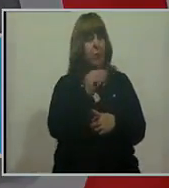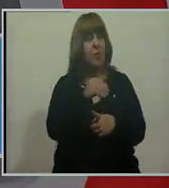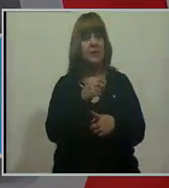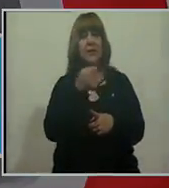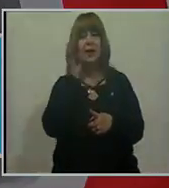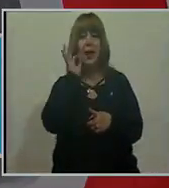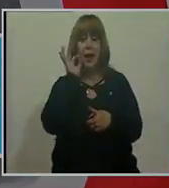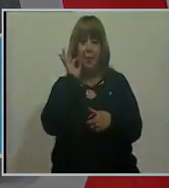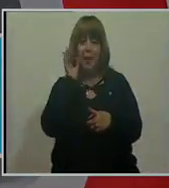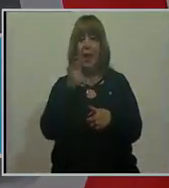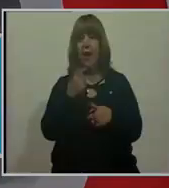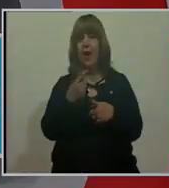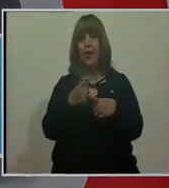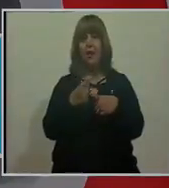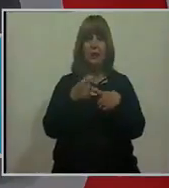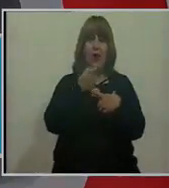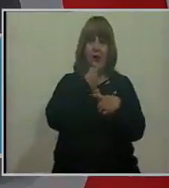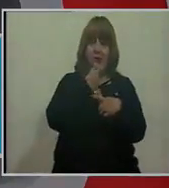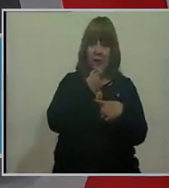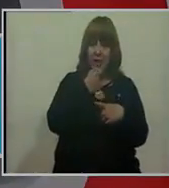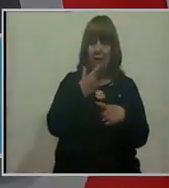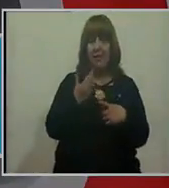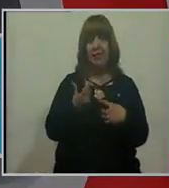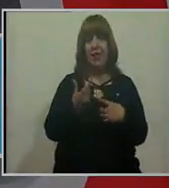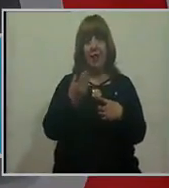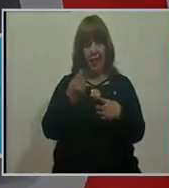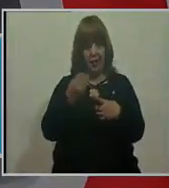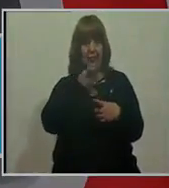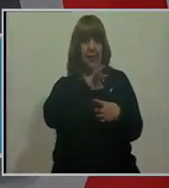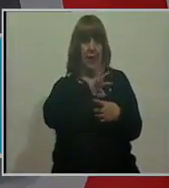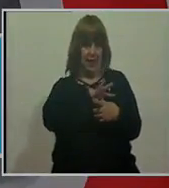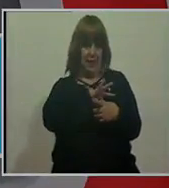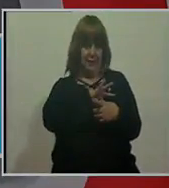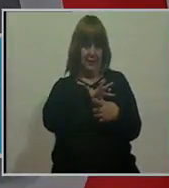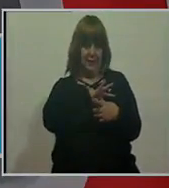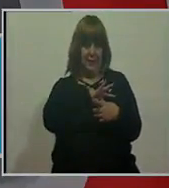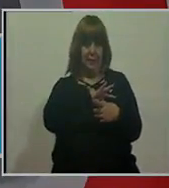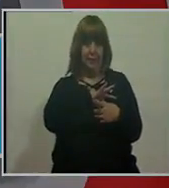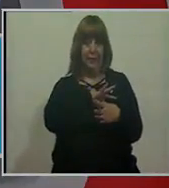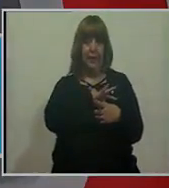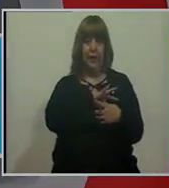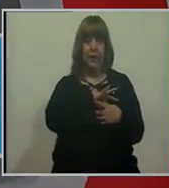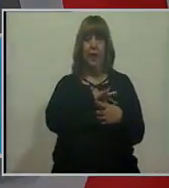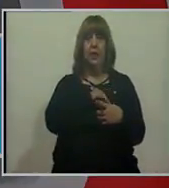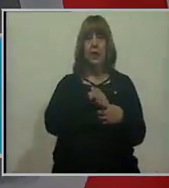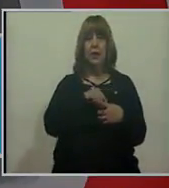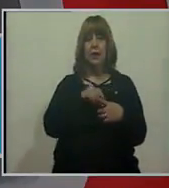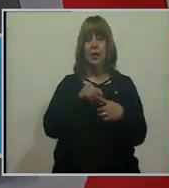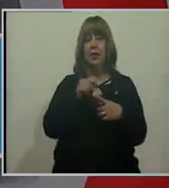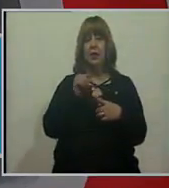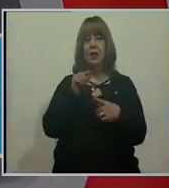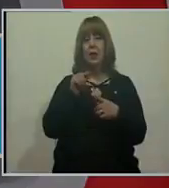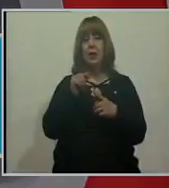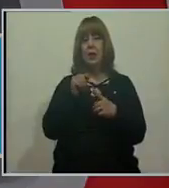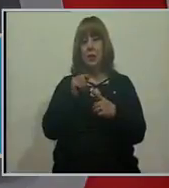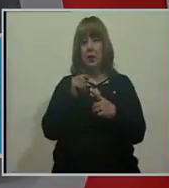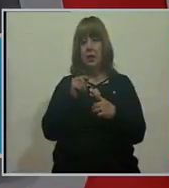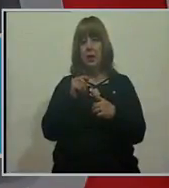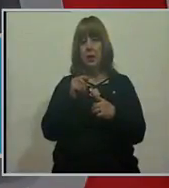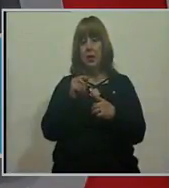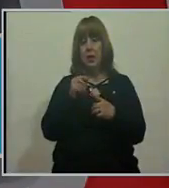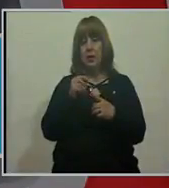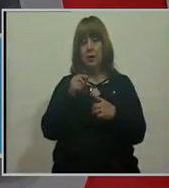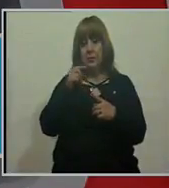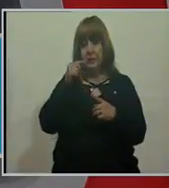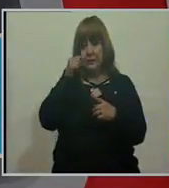muy poco rentable. Pero vamos a hablar de otro aumento. Que deja un 7% nada más. ¿Aquí en el kiosquero? Al kiosquero, me parece muy que no, ¿eh? Me es muy poquito. Mucho menos. ¿Menos